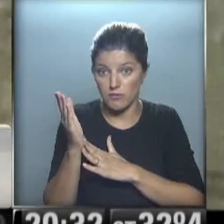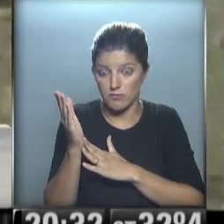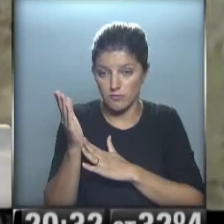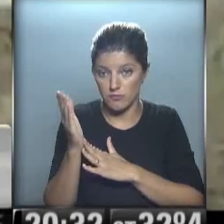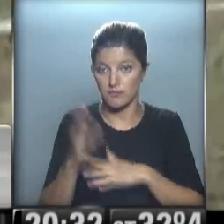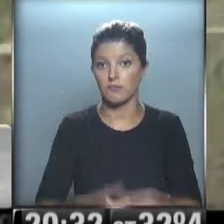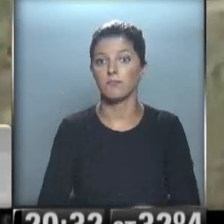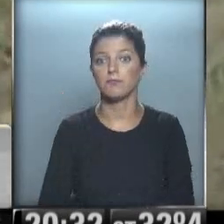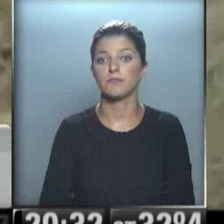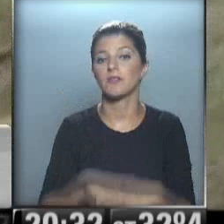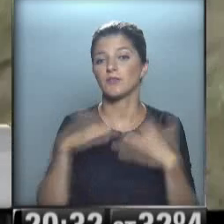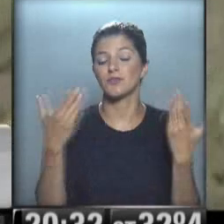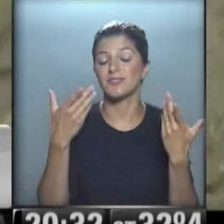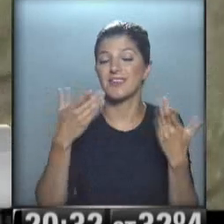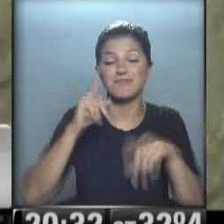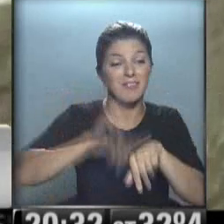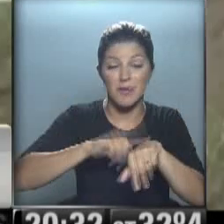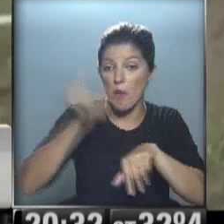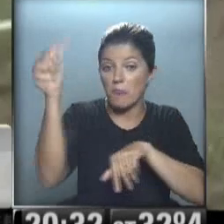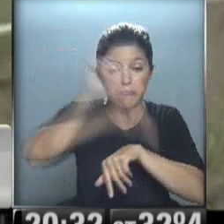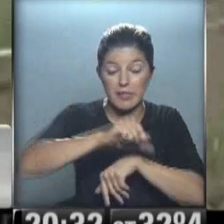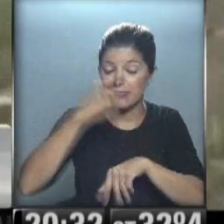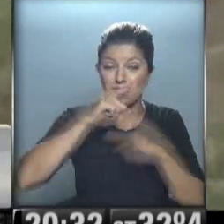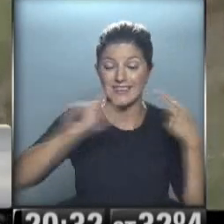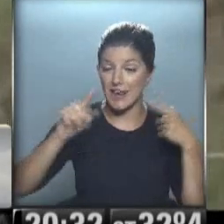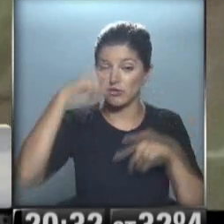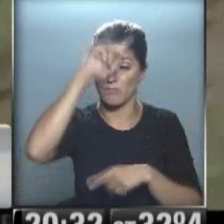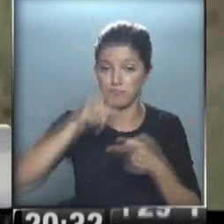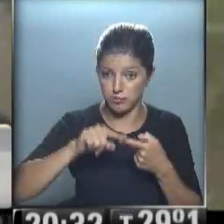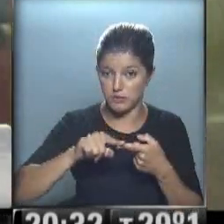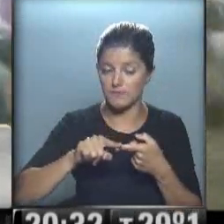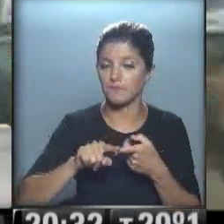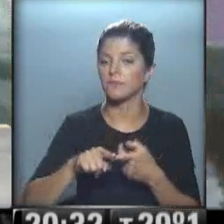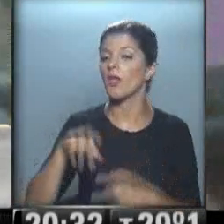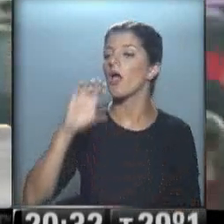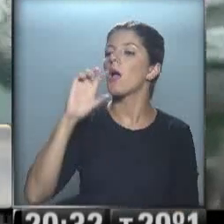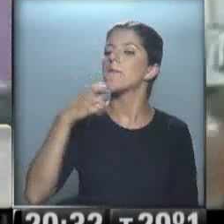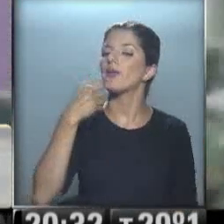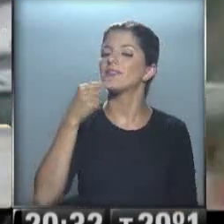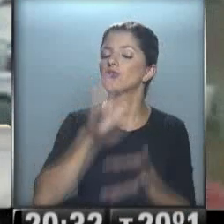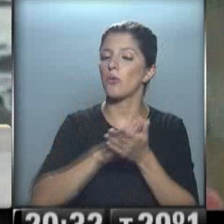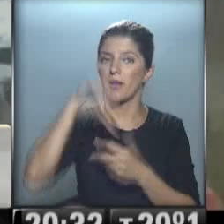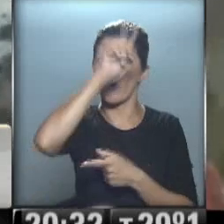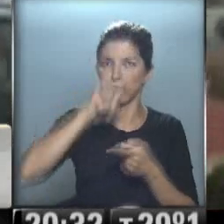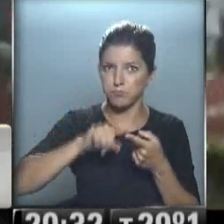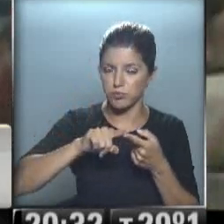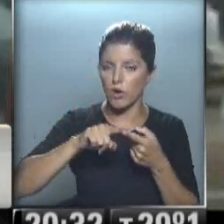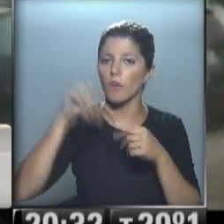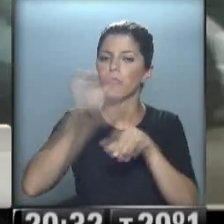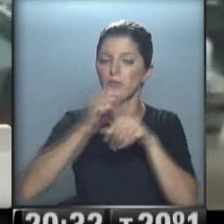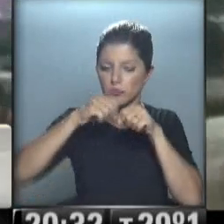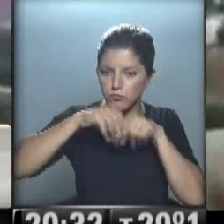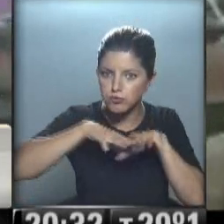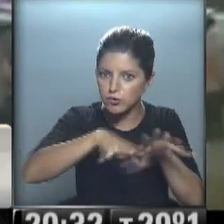playa así que no le dio tiempo absolutamente a nada la caída del Rayo o de Los Rayos ministros generan una onda expansiva